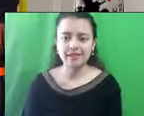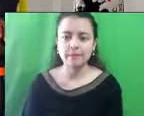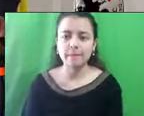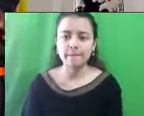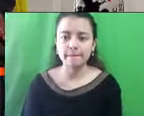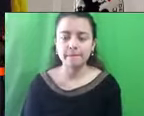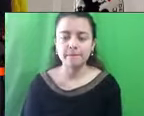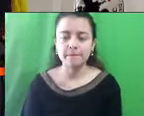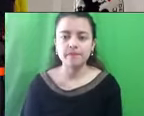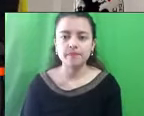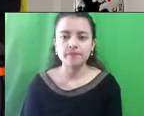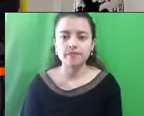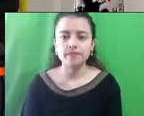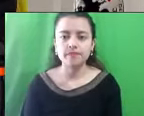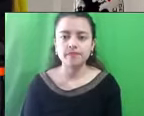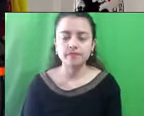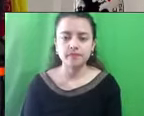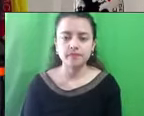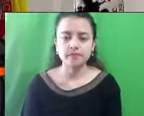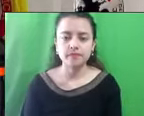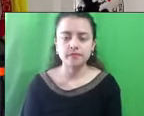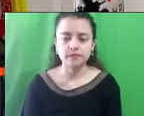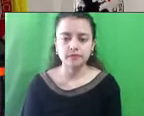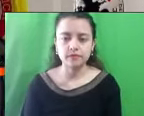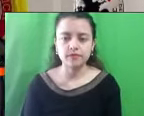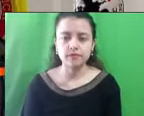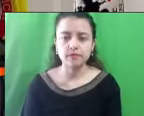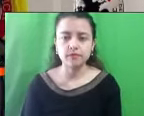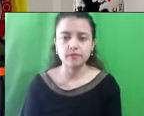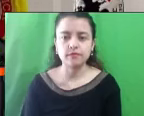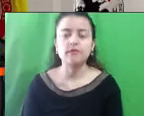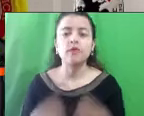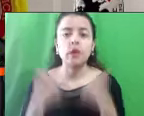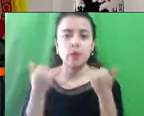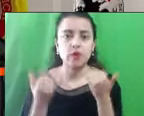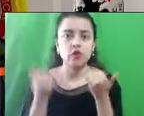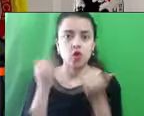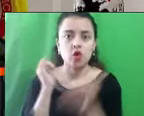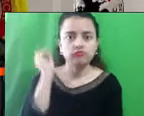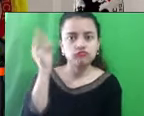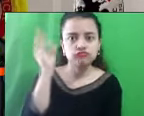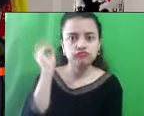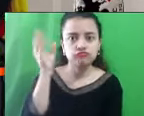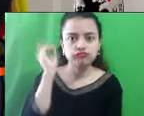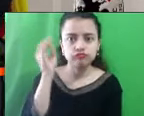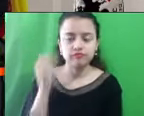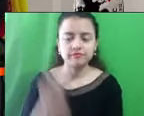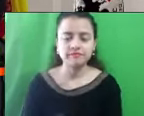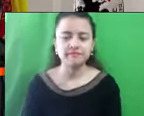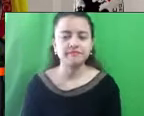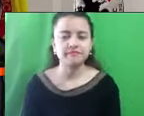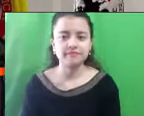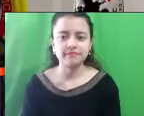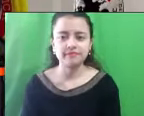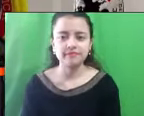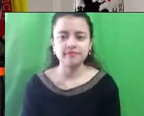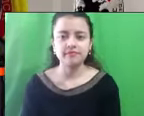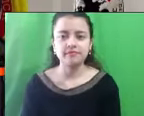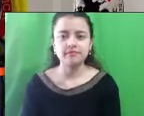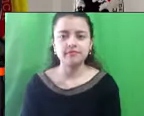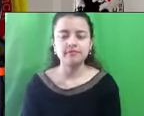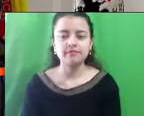hoy permiten hacer la presentación de este informe. Igualmente, un saludo especial a la Junta Directiva,